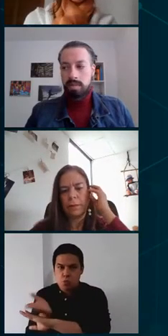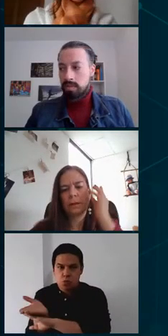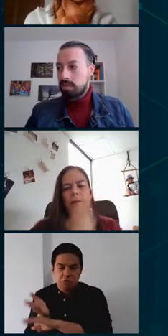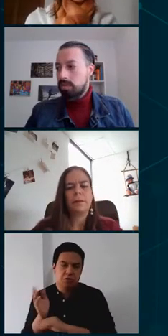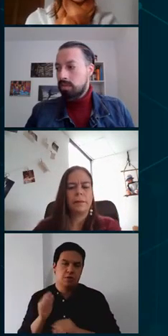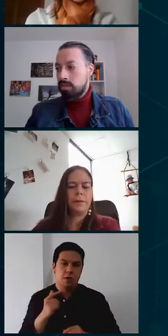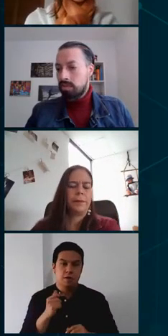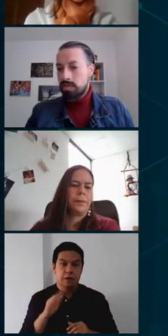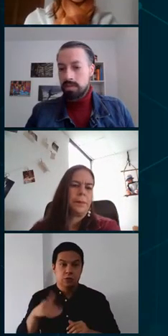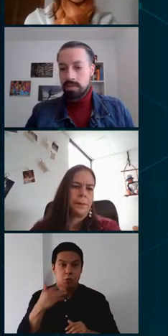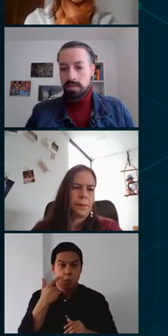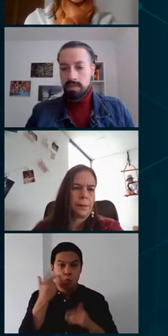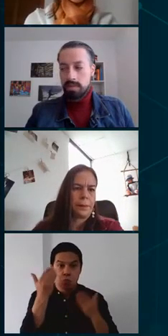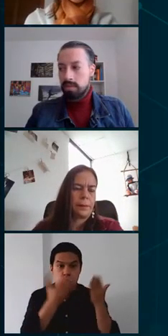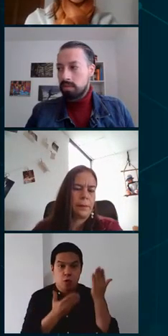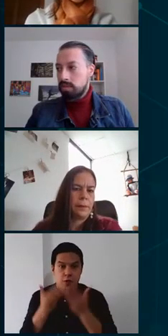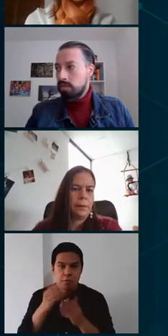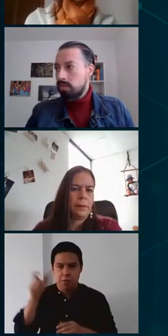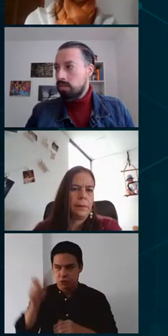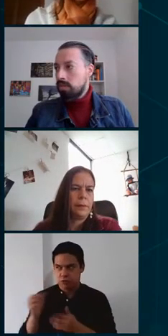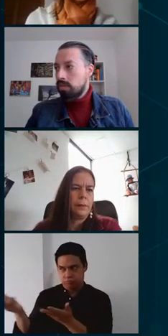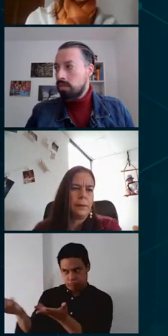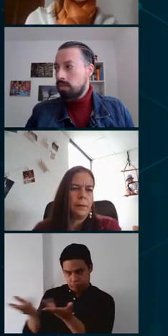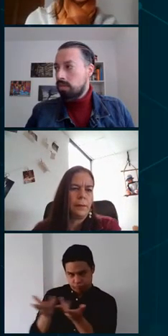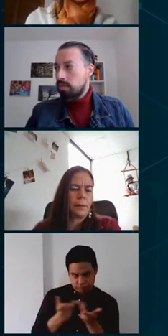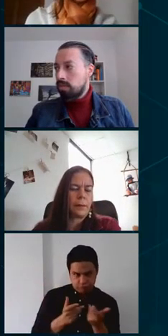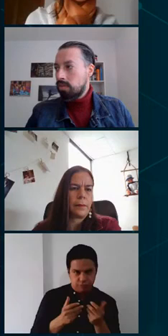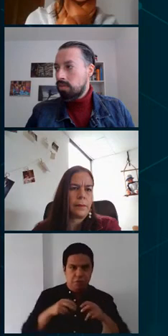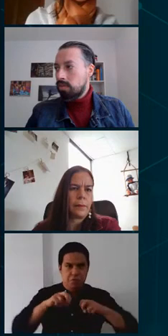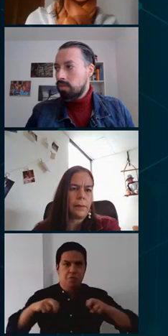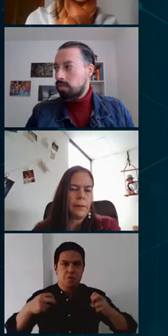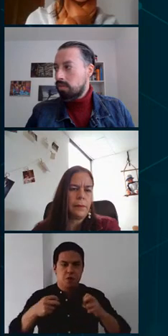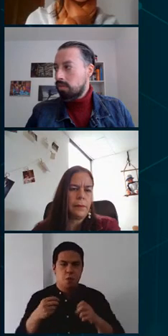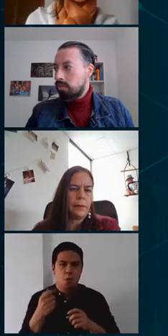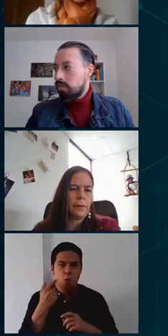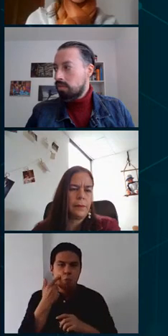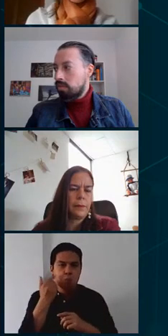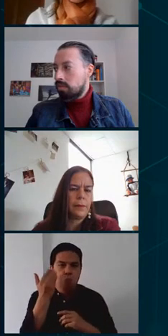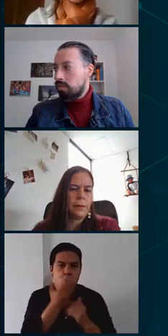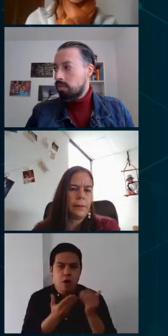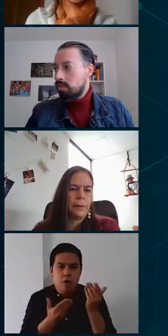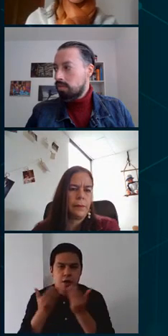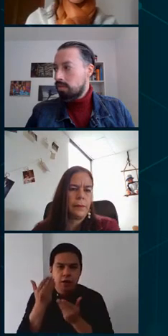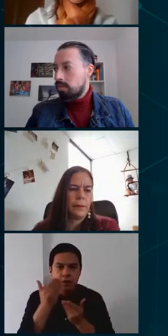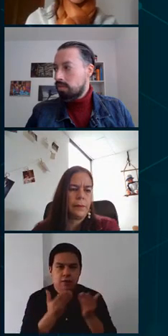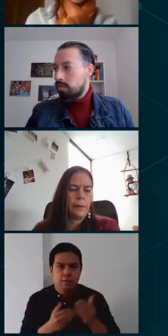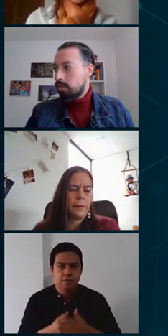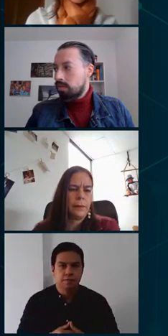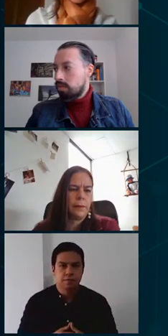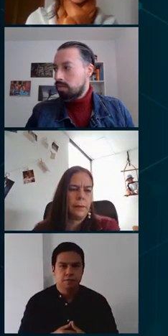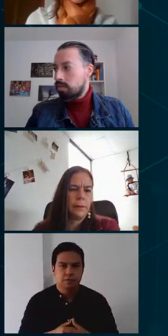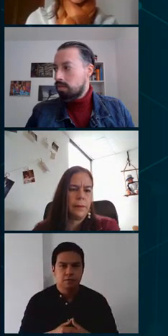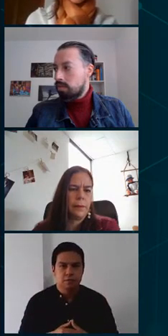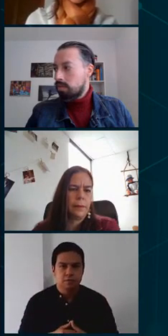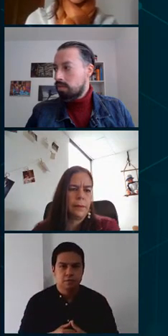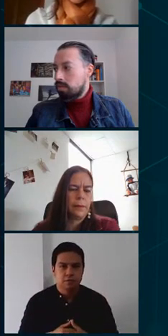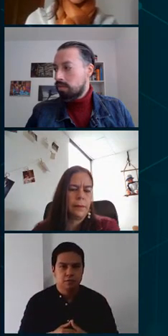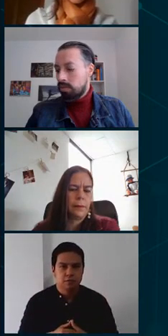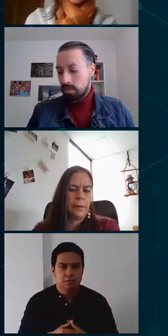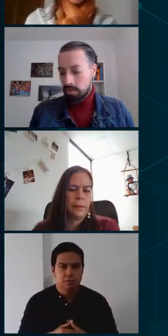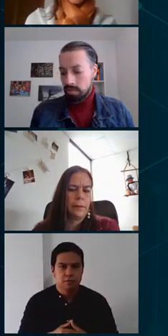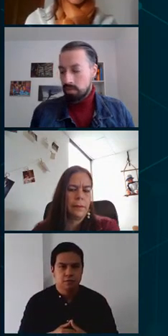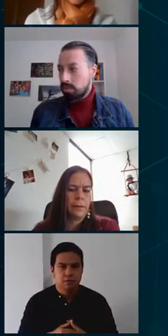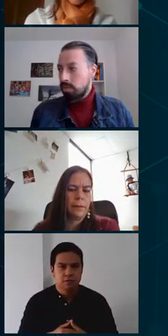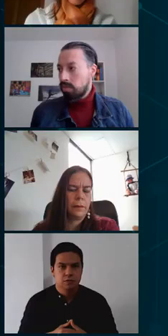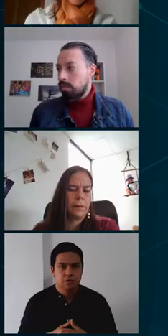usuarios reales, ¿cierto? Aquí lo importante es irnos al escenario y al contexto inicial, no sé si acuerdan desde definir que Claudia nos